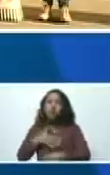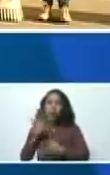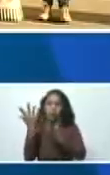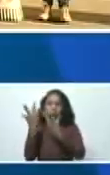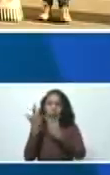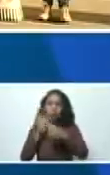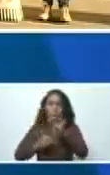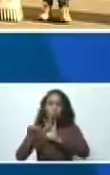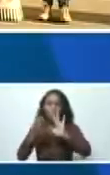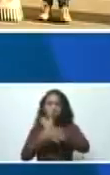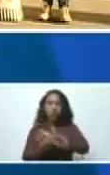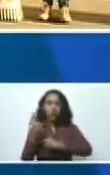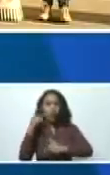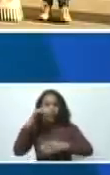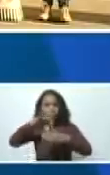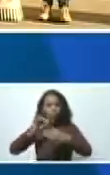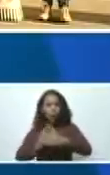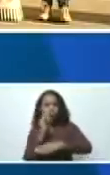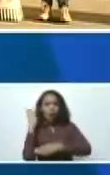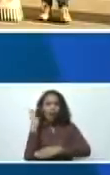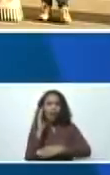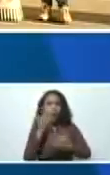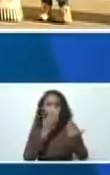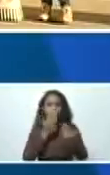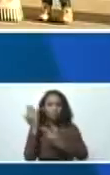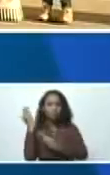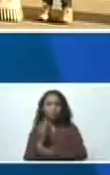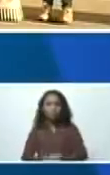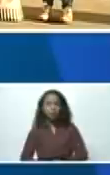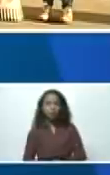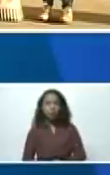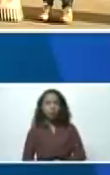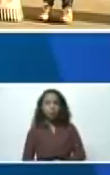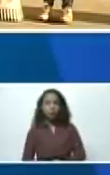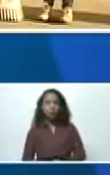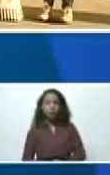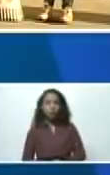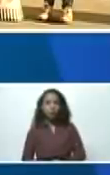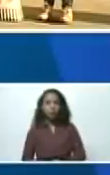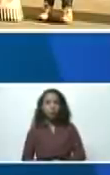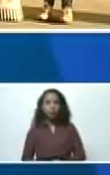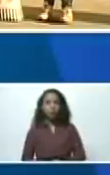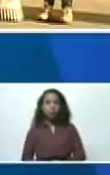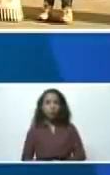semilla y de la siembra que viene? Adelante, Margaret.